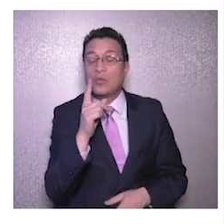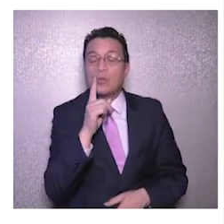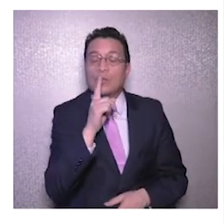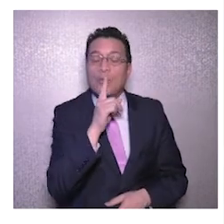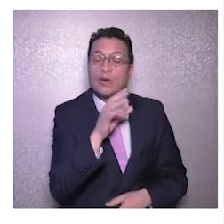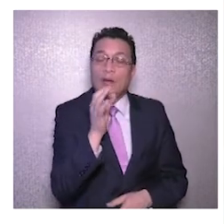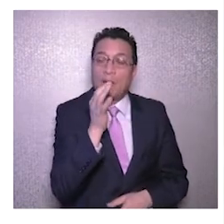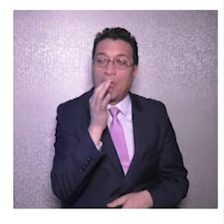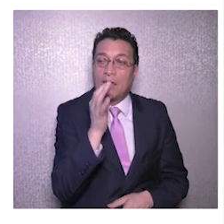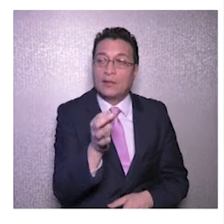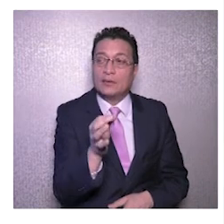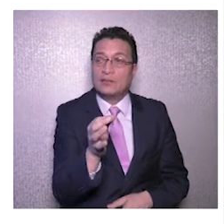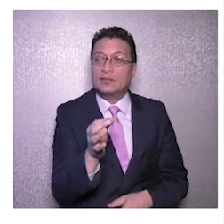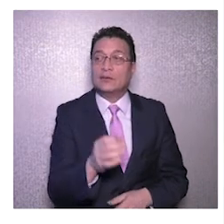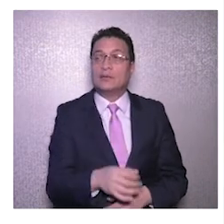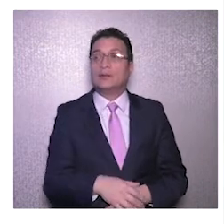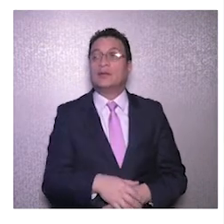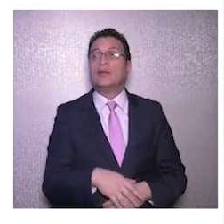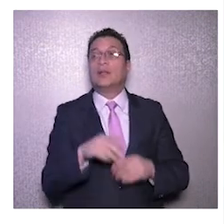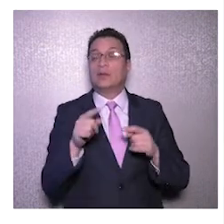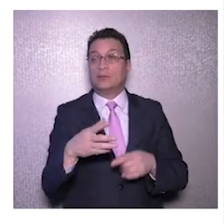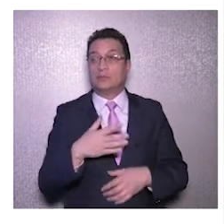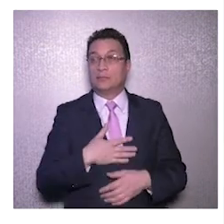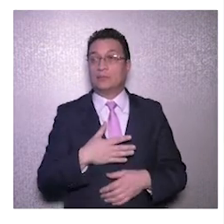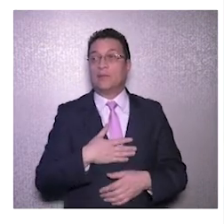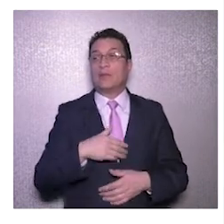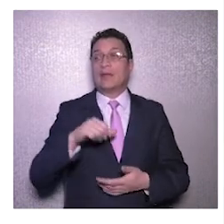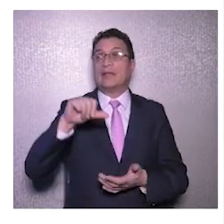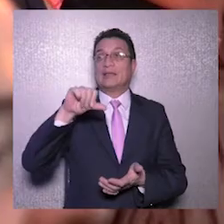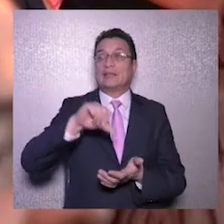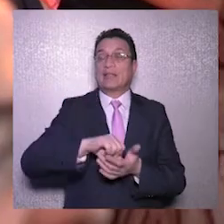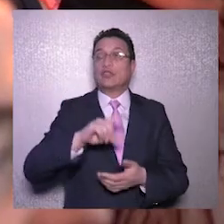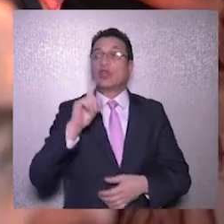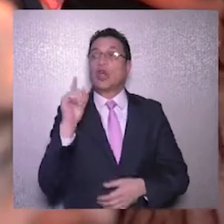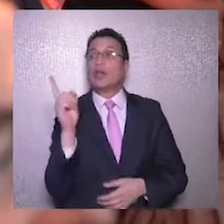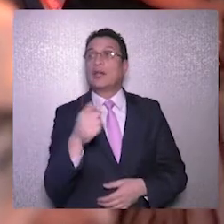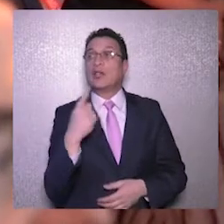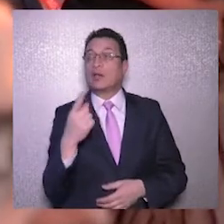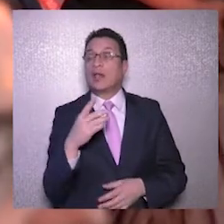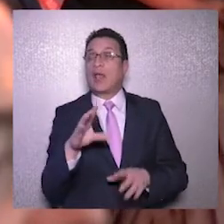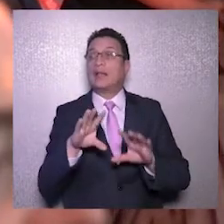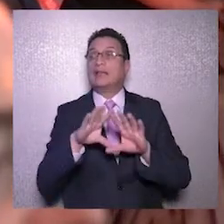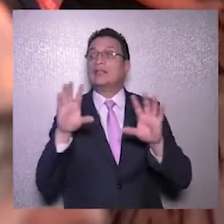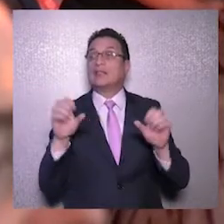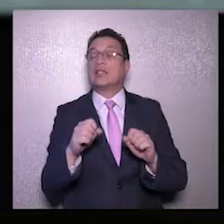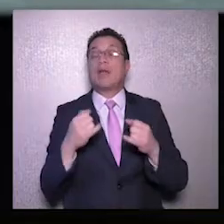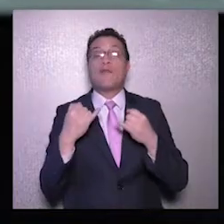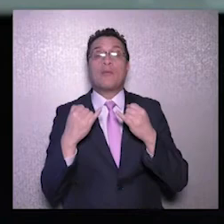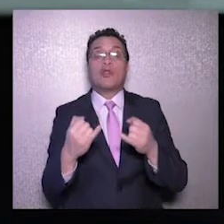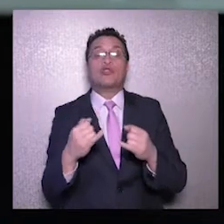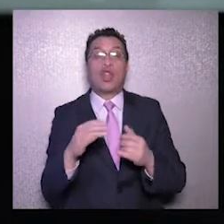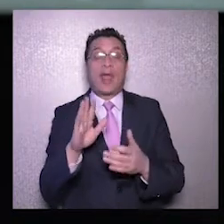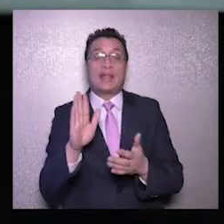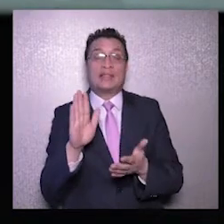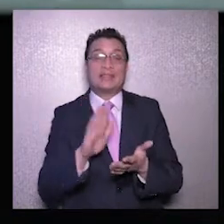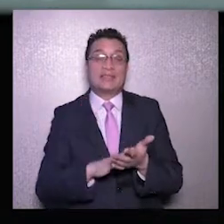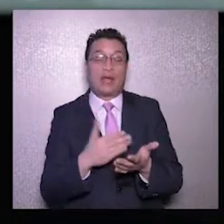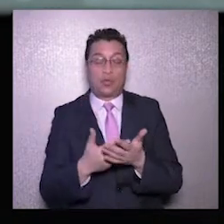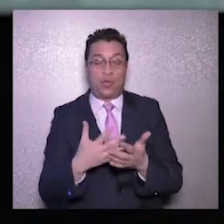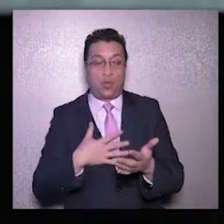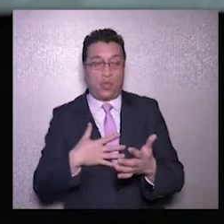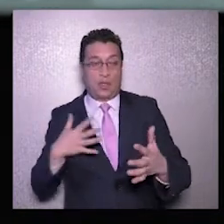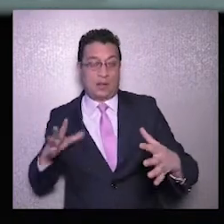final. Nosotros como Centro Nacional de Sistemas de Información en Salud queremos ser un